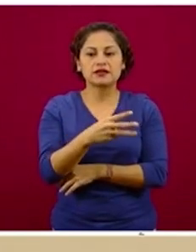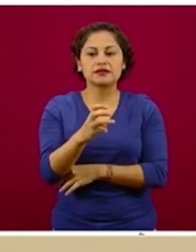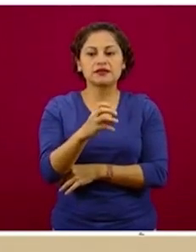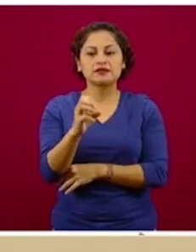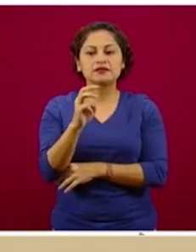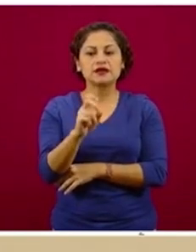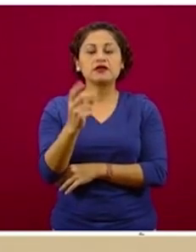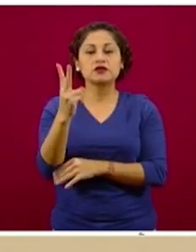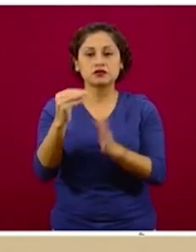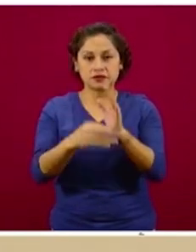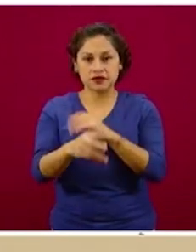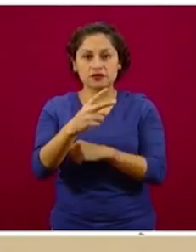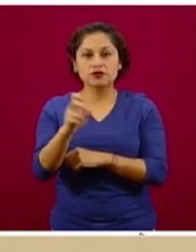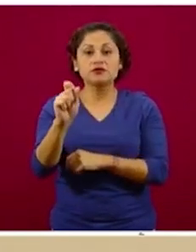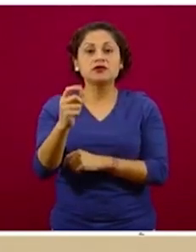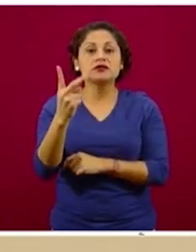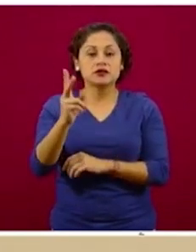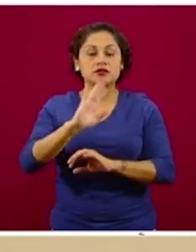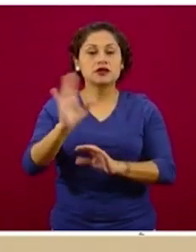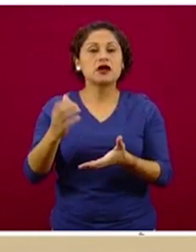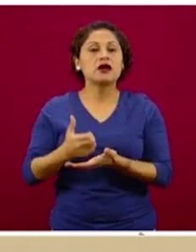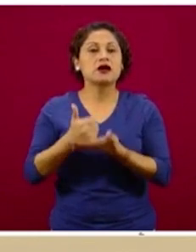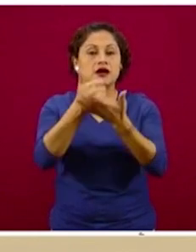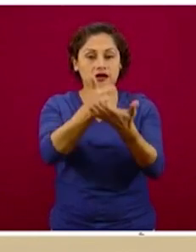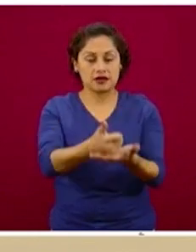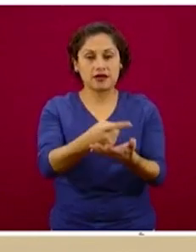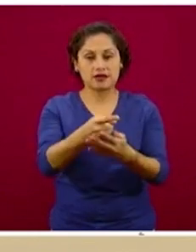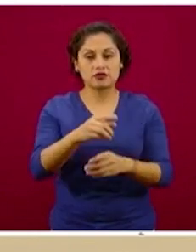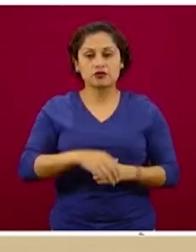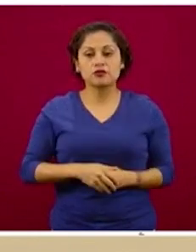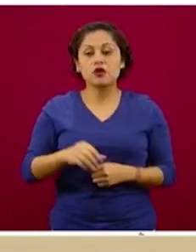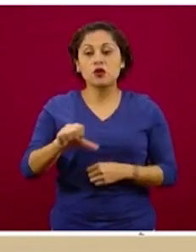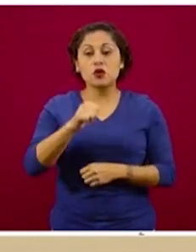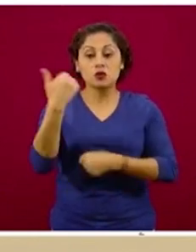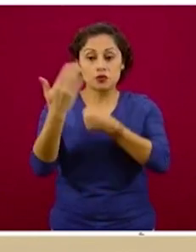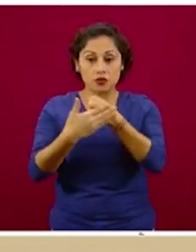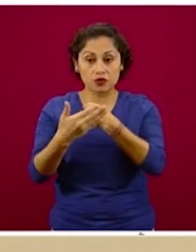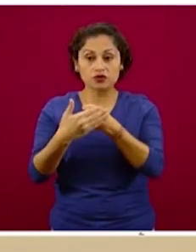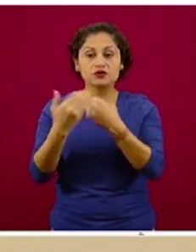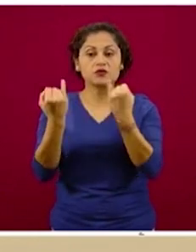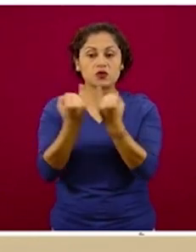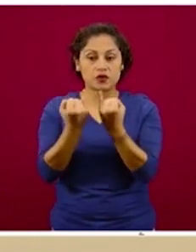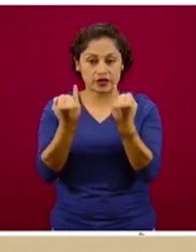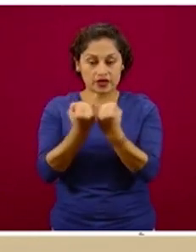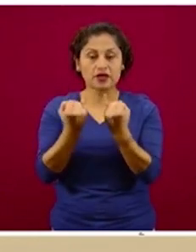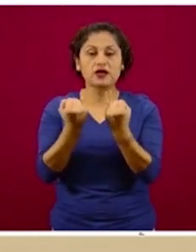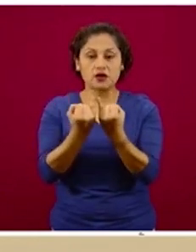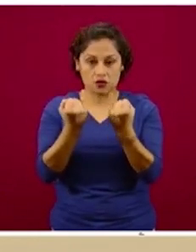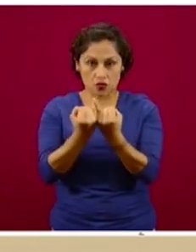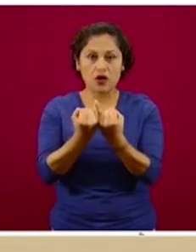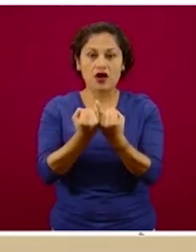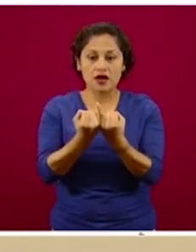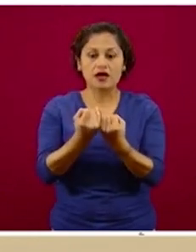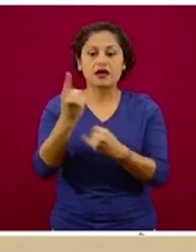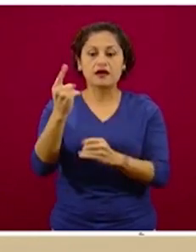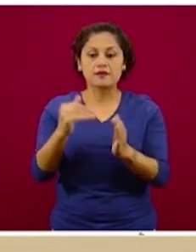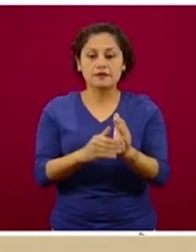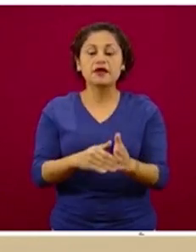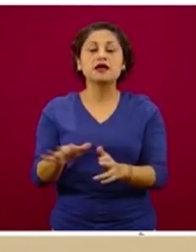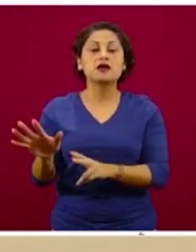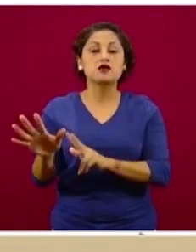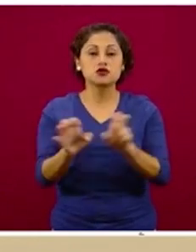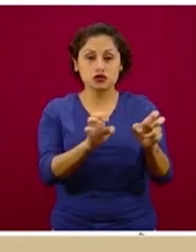un monto de 1.800 millones de pesos, y eso va a pasar en el segundo torneo igual. Vamos a sortear 1.800 millones de